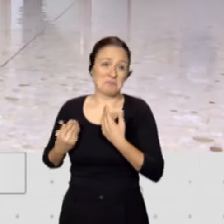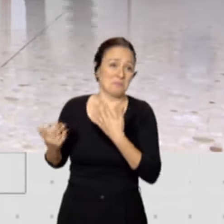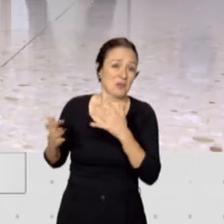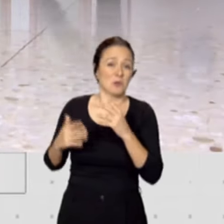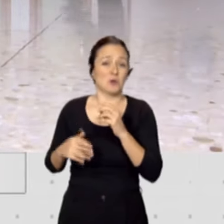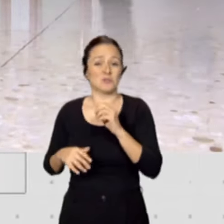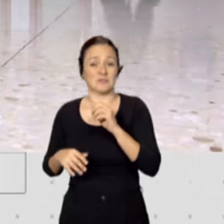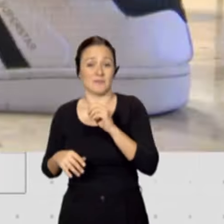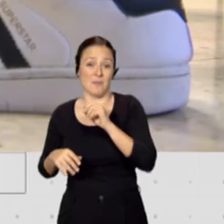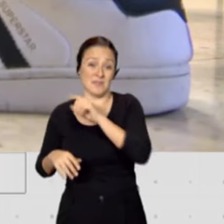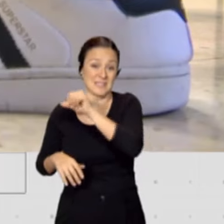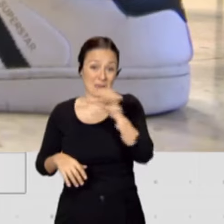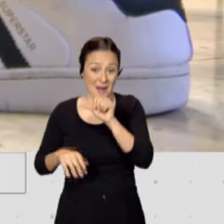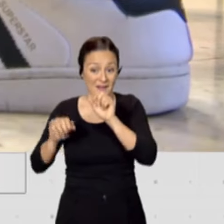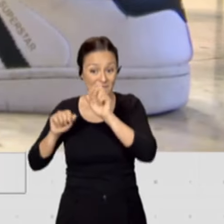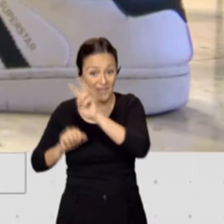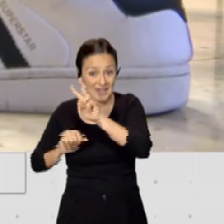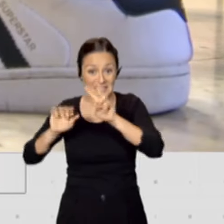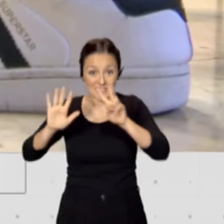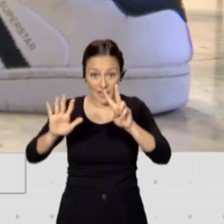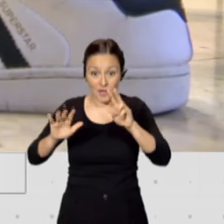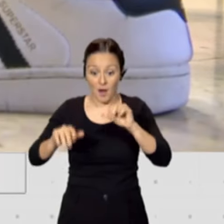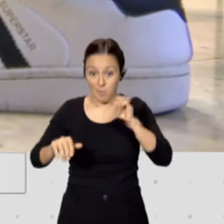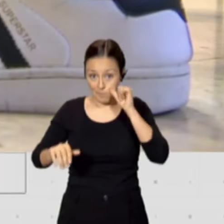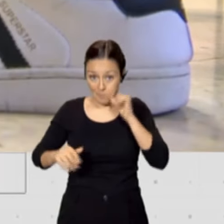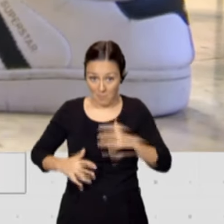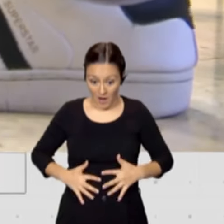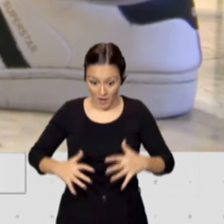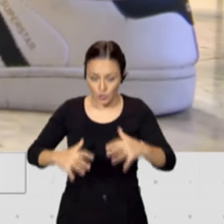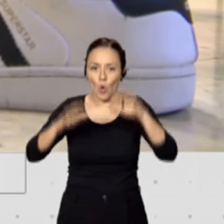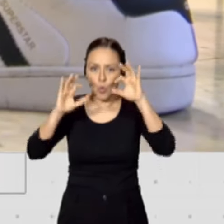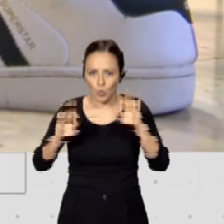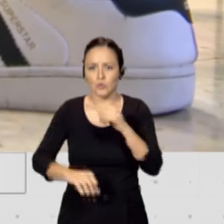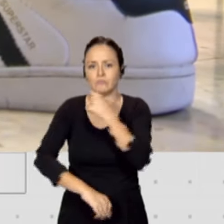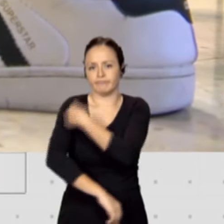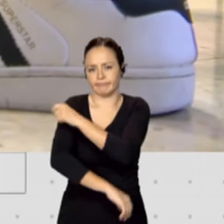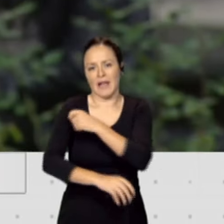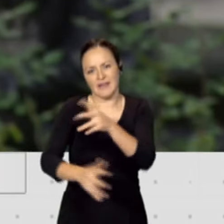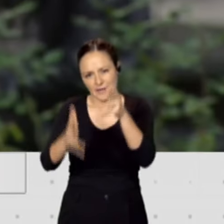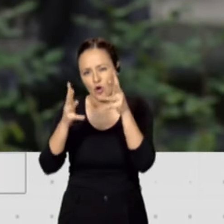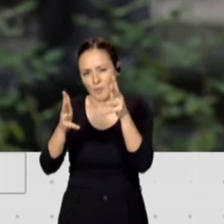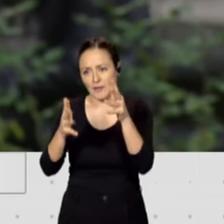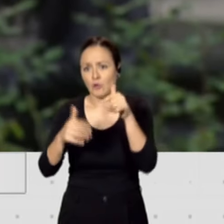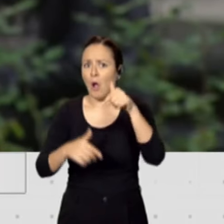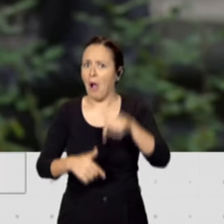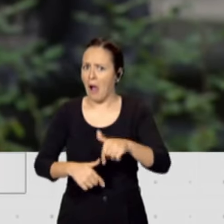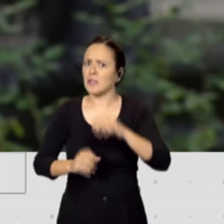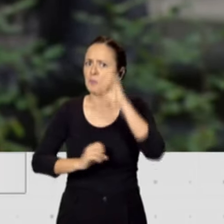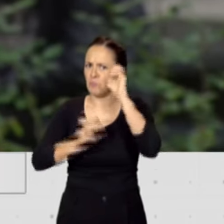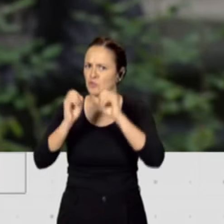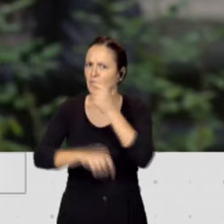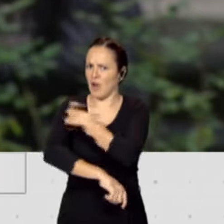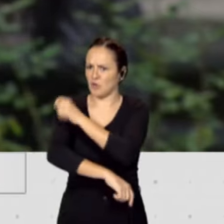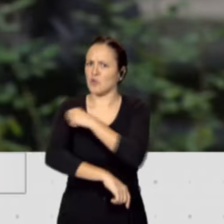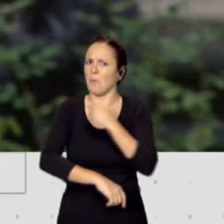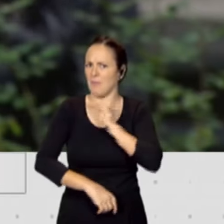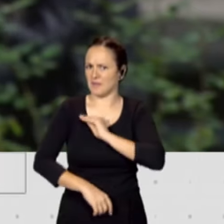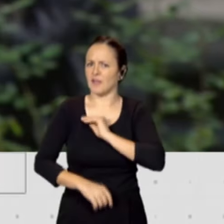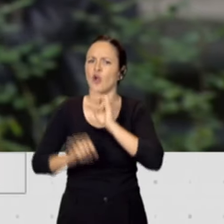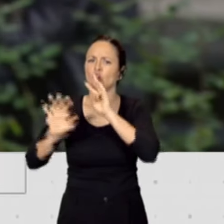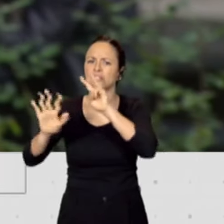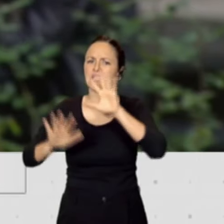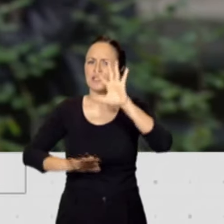estacional todas las mujeres embarazadas se les recomienda y aquí las coberturas son altas tenemos coberturas de embarazada de un 85 por